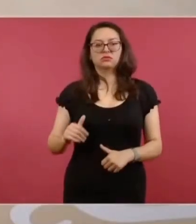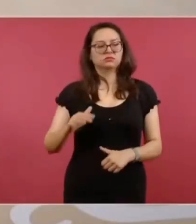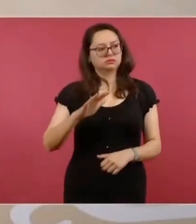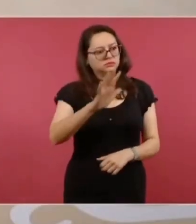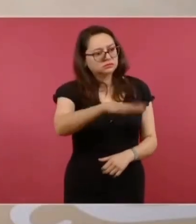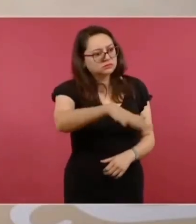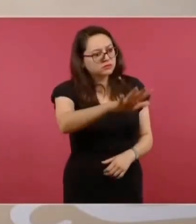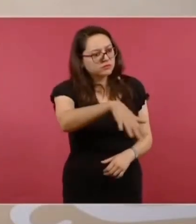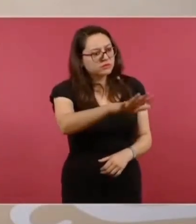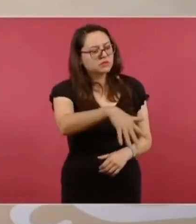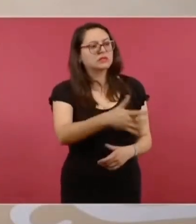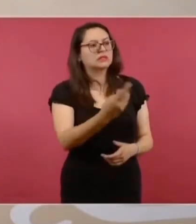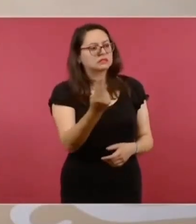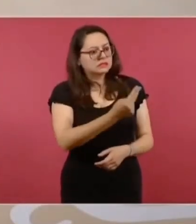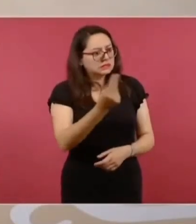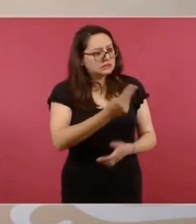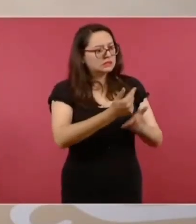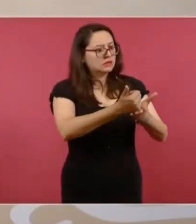le decía: ¿a qué vienes?